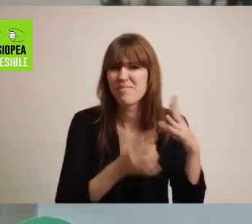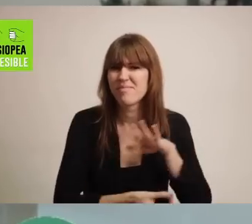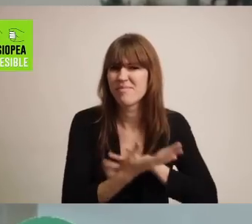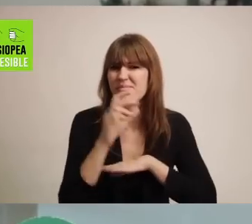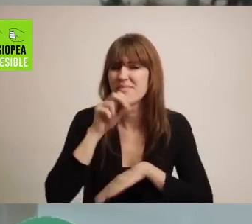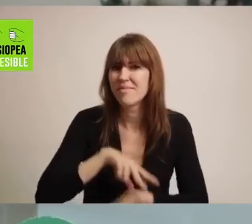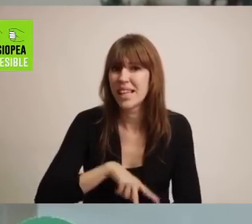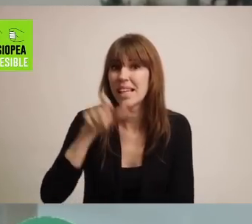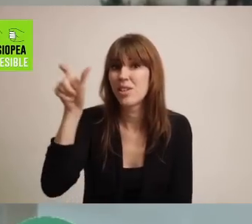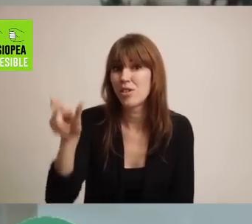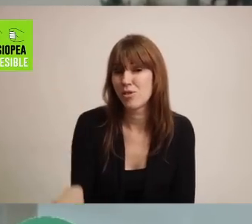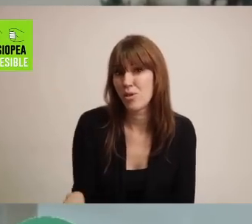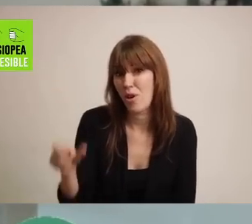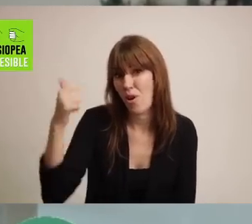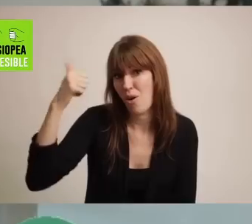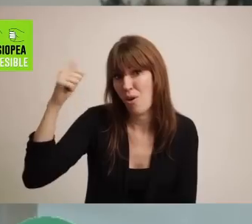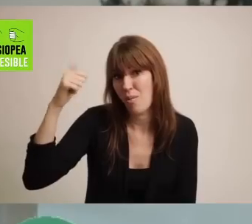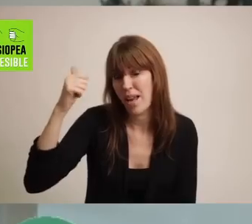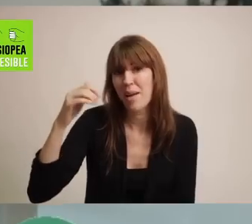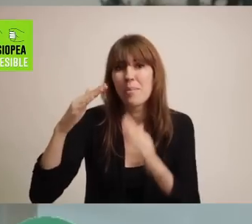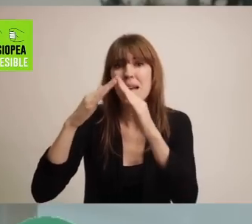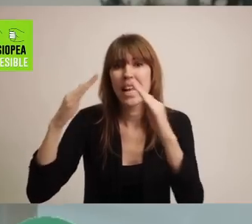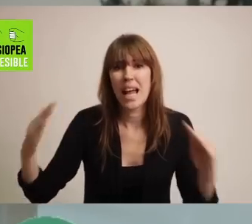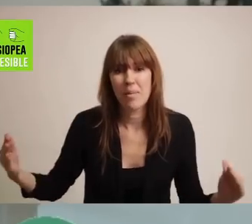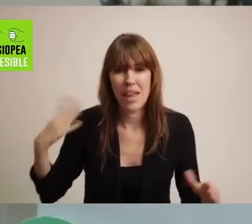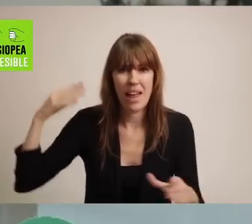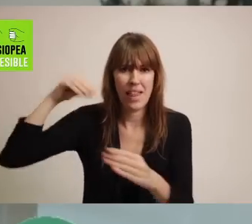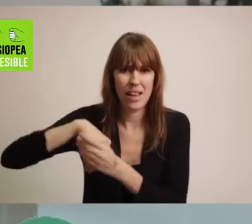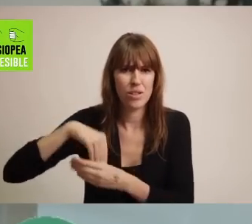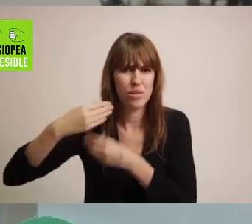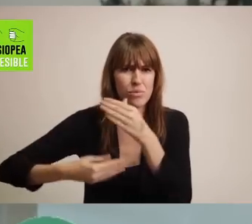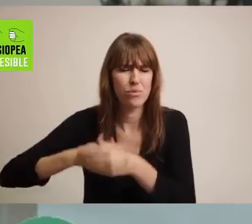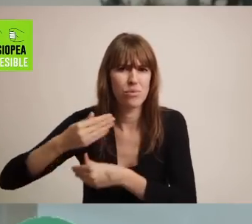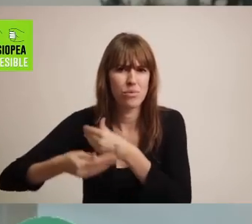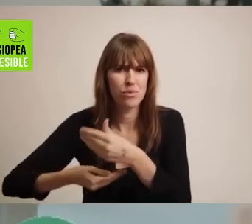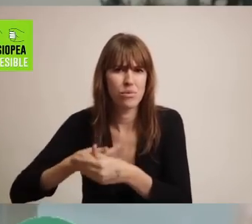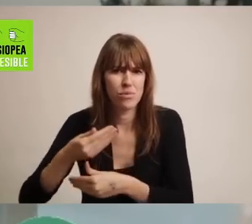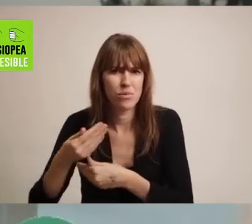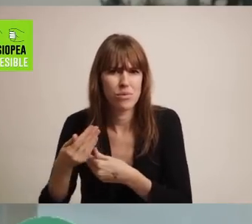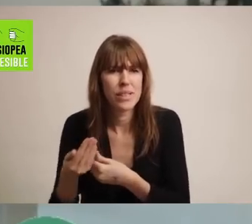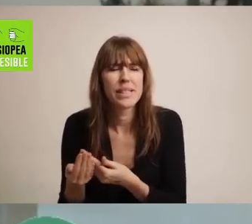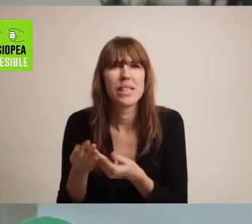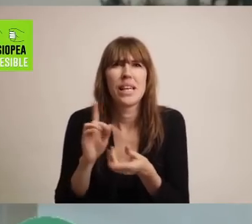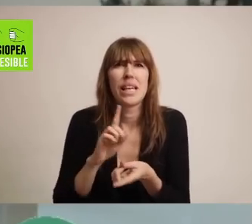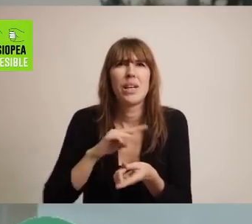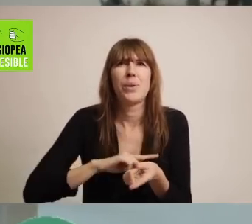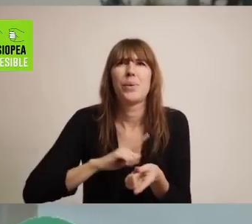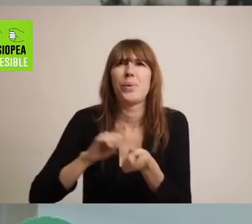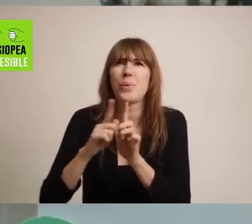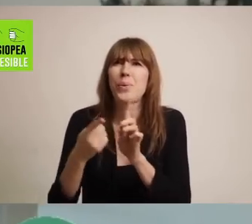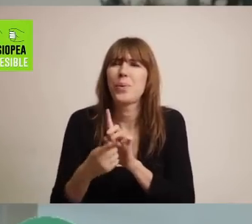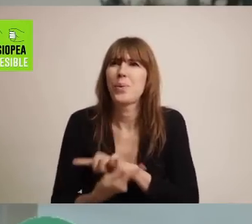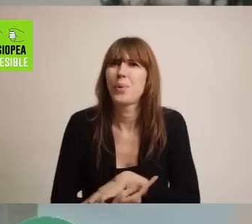que estuvo un tiempo dentro de la pirámide, la Gran Pirámide, y ahí, bueno, pues sintió una serie de cambios y luego